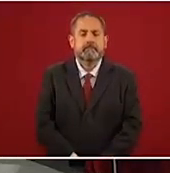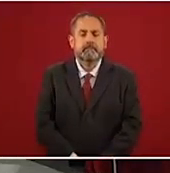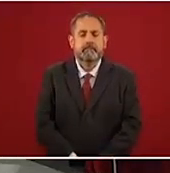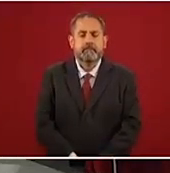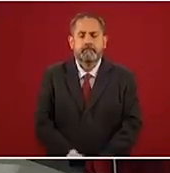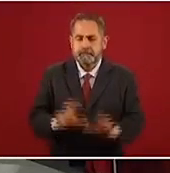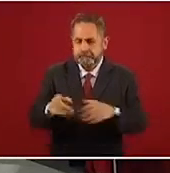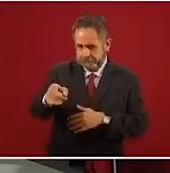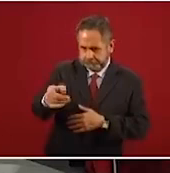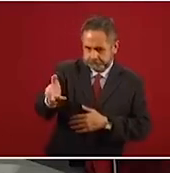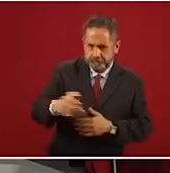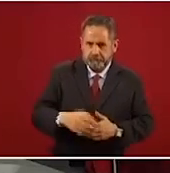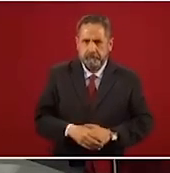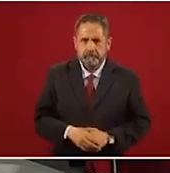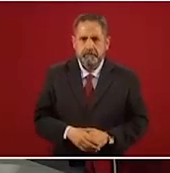A ver, ahí está.